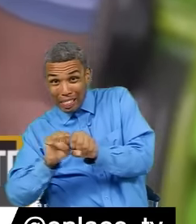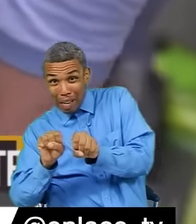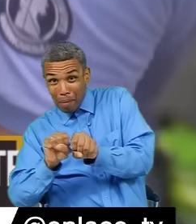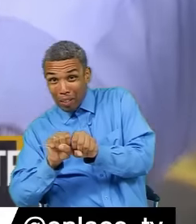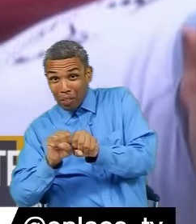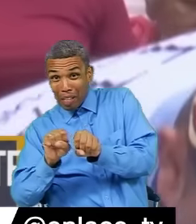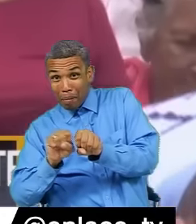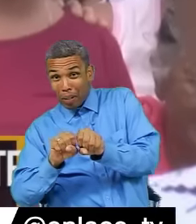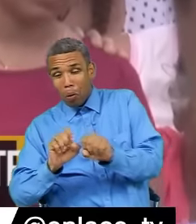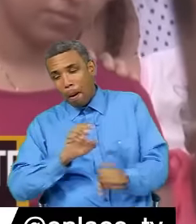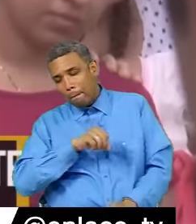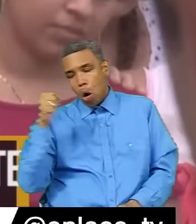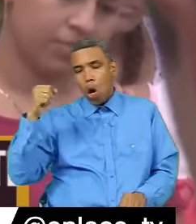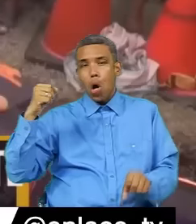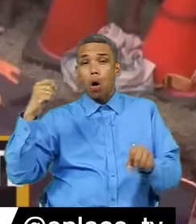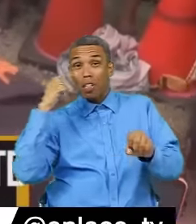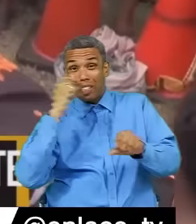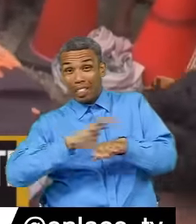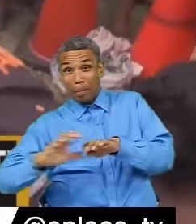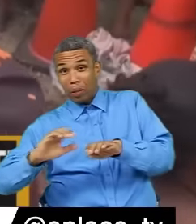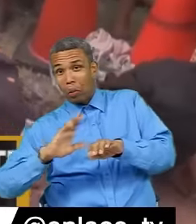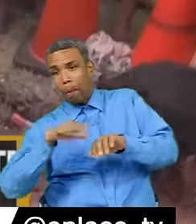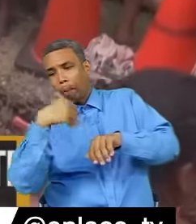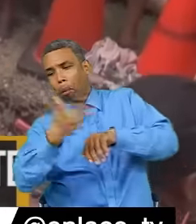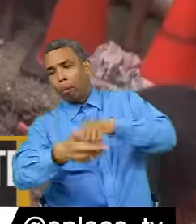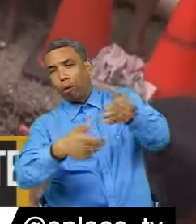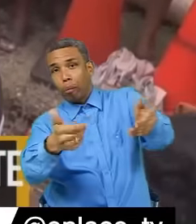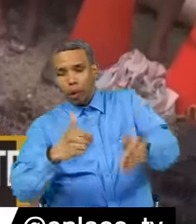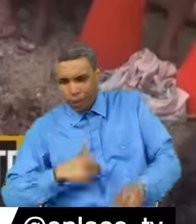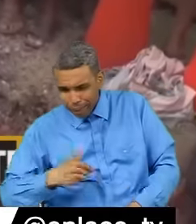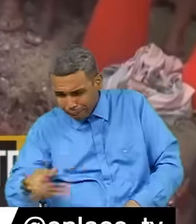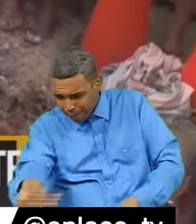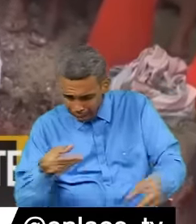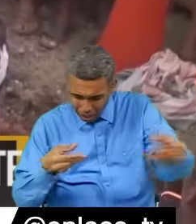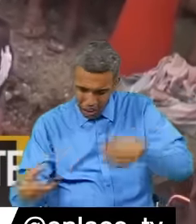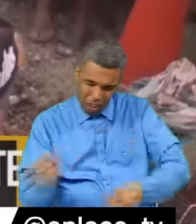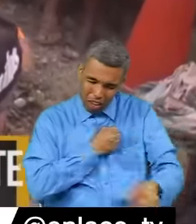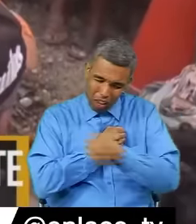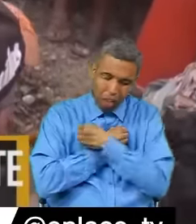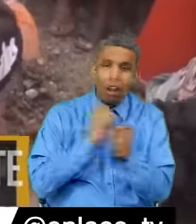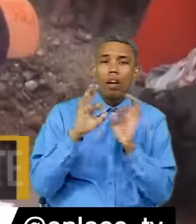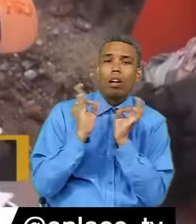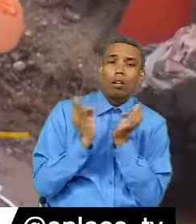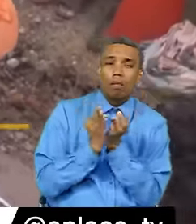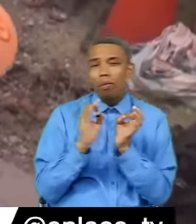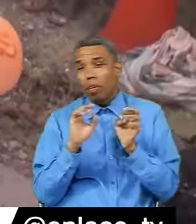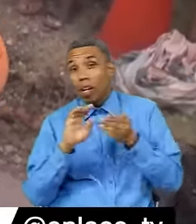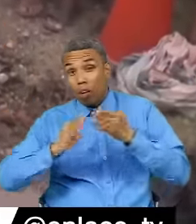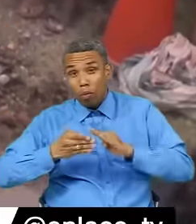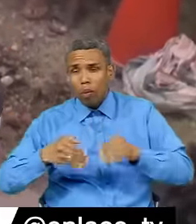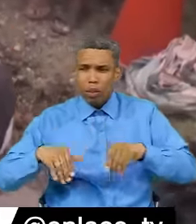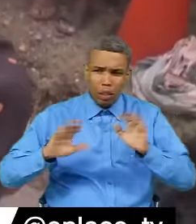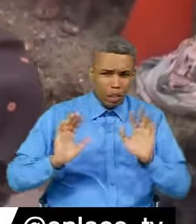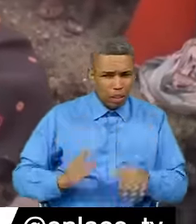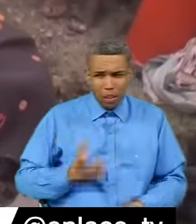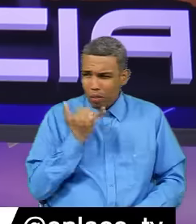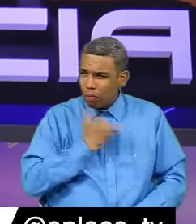Instituto de Medicina Legal. Mientras tanto, la comunidad continuaba reclamando justicia y transparencia en este caso.